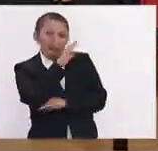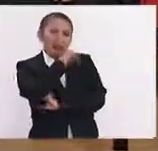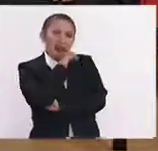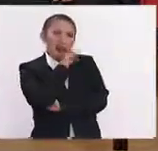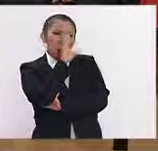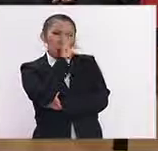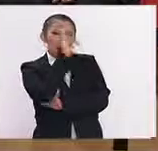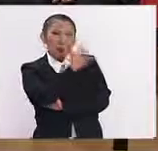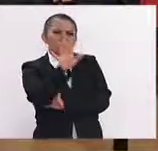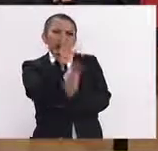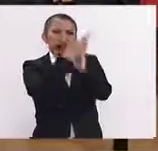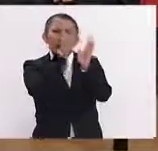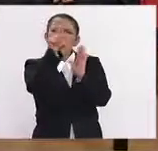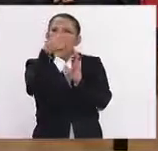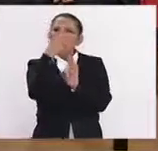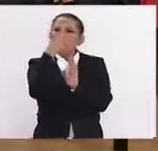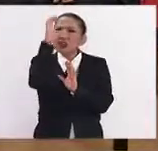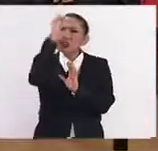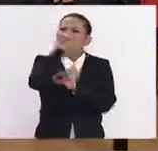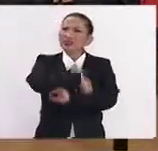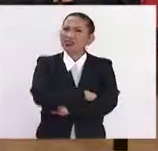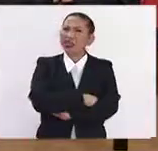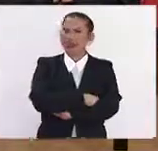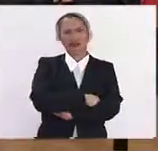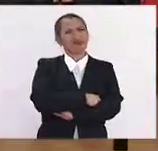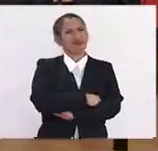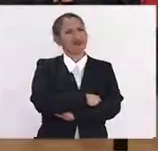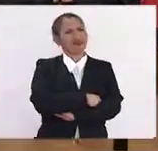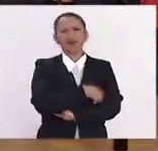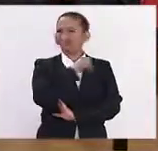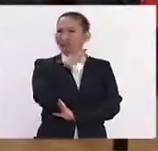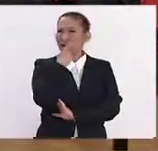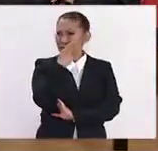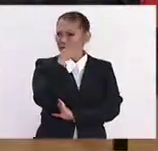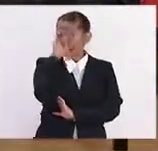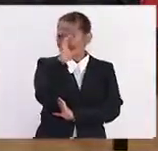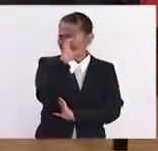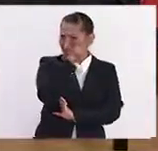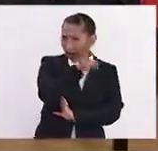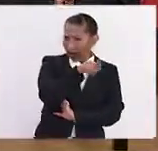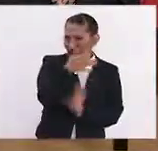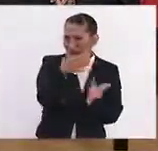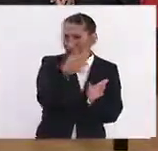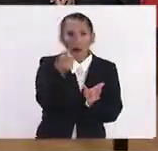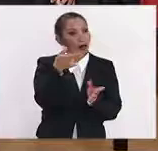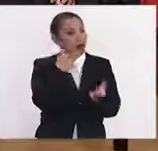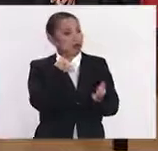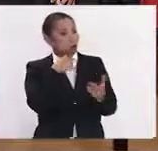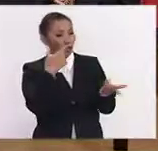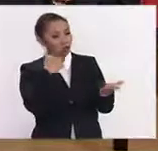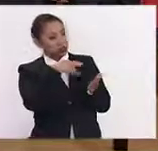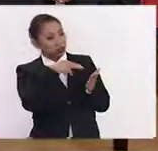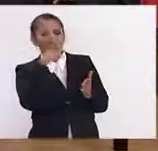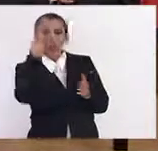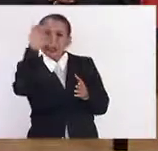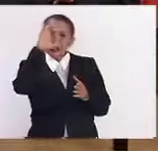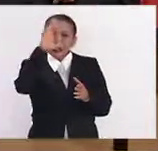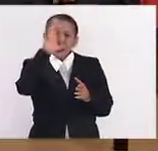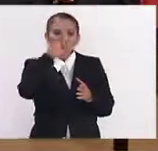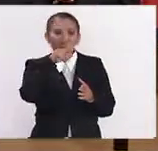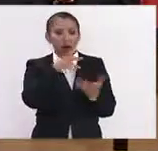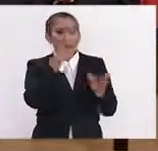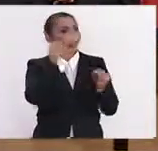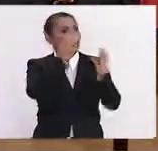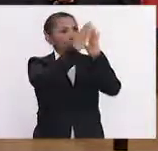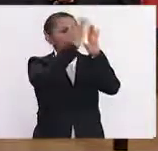el 90% de mis libros hablan de ciencia. Sí. O sea, tú pensarías que van a hablar de historia del arte, ¿no? claro. Y entras y ves libros de científicos